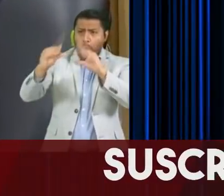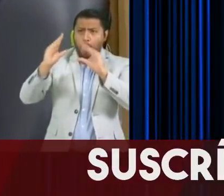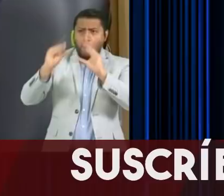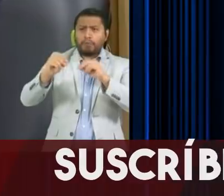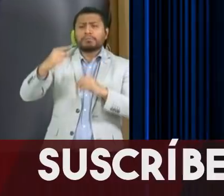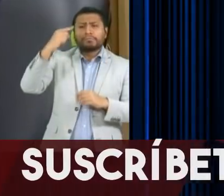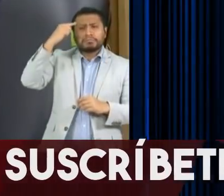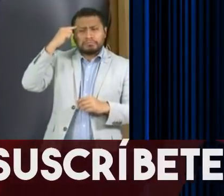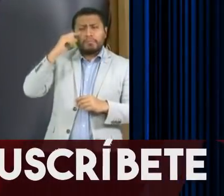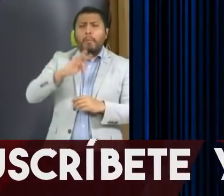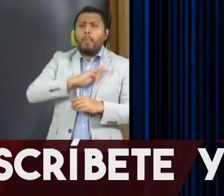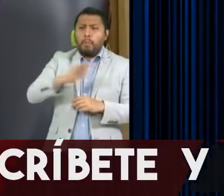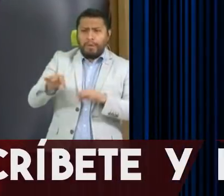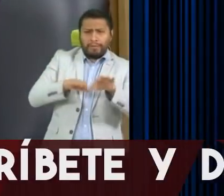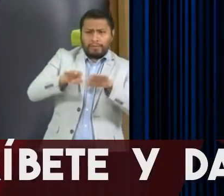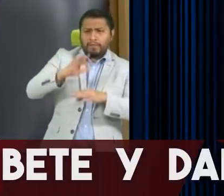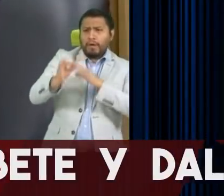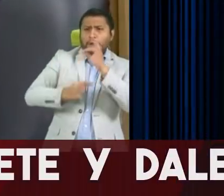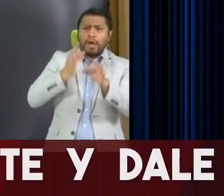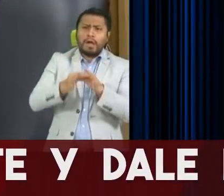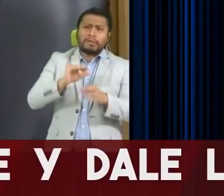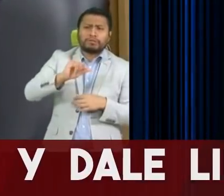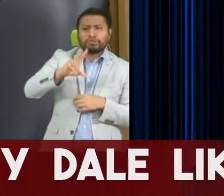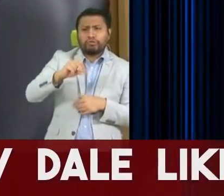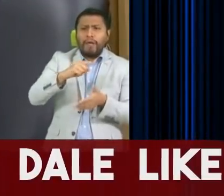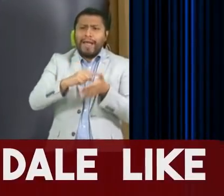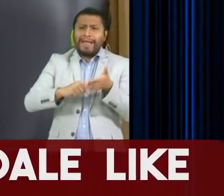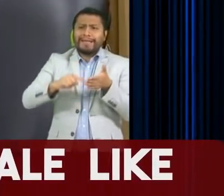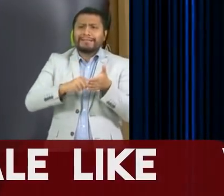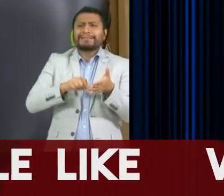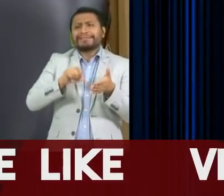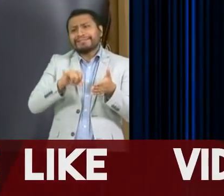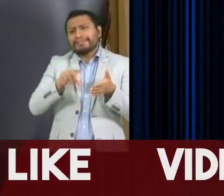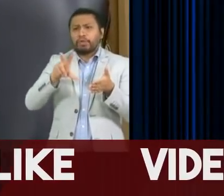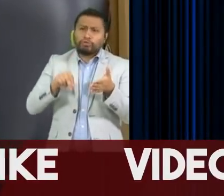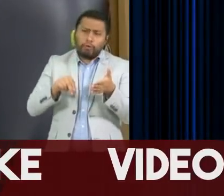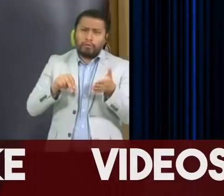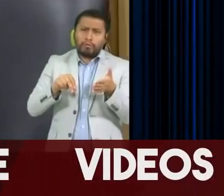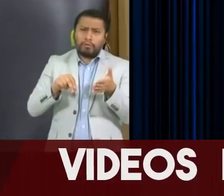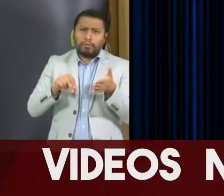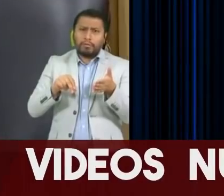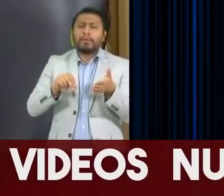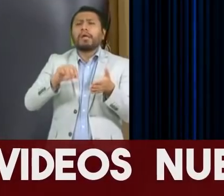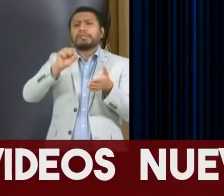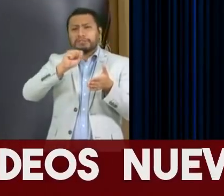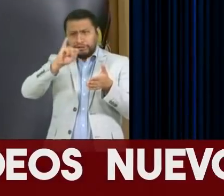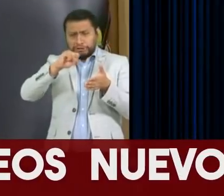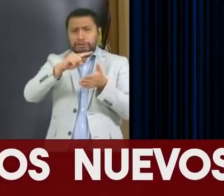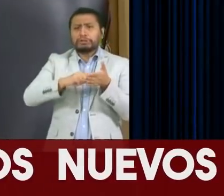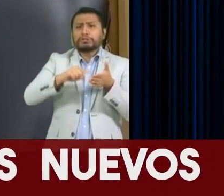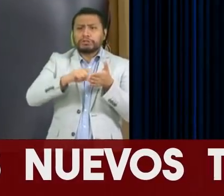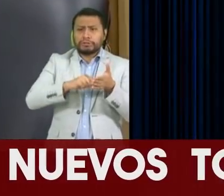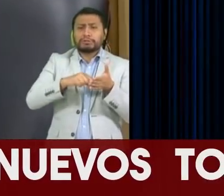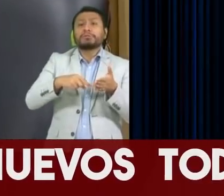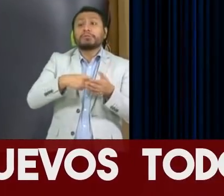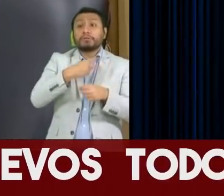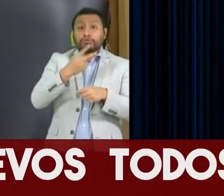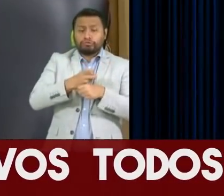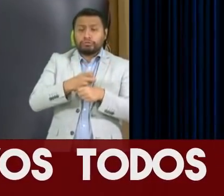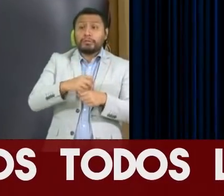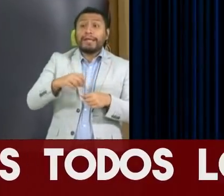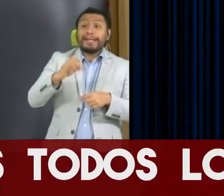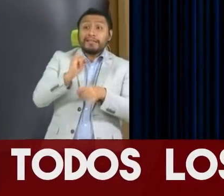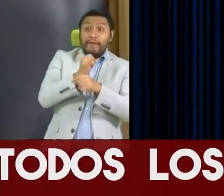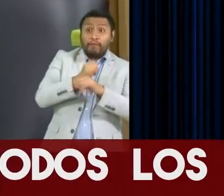una X, solo una opción, sí consideró adecuada la capacitación. Dos, la información